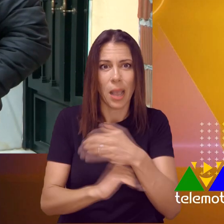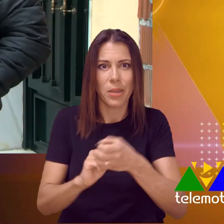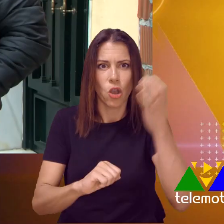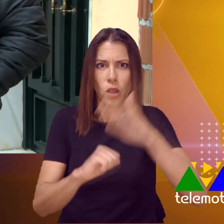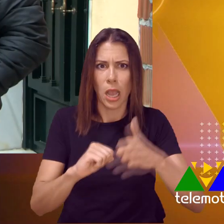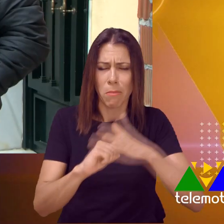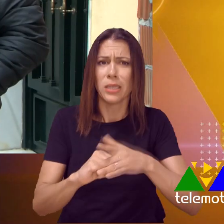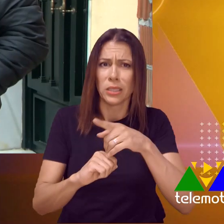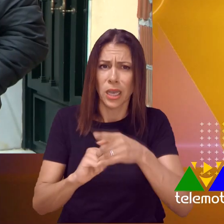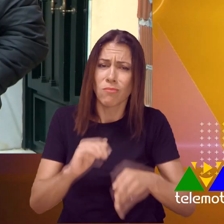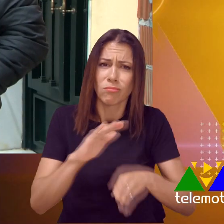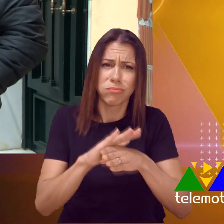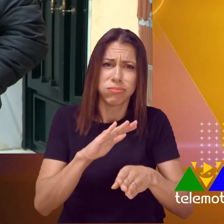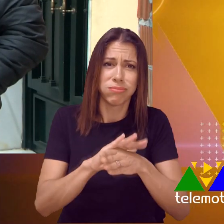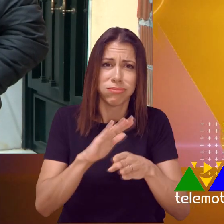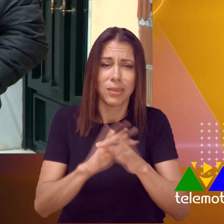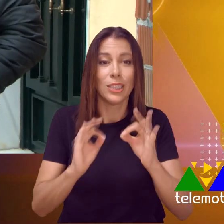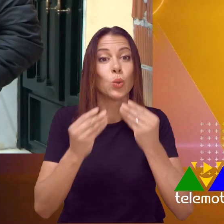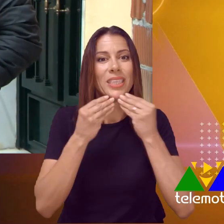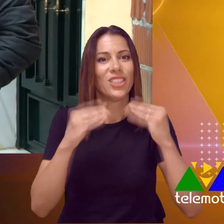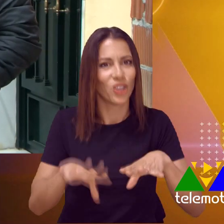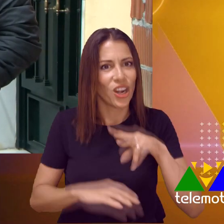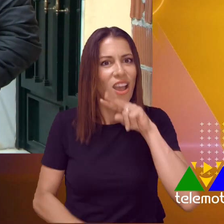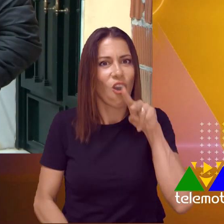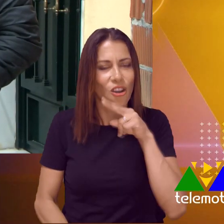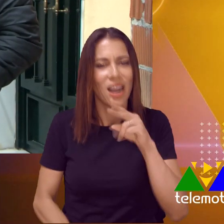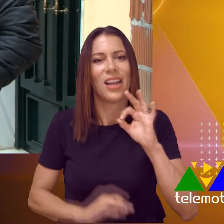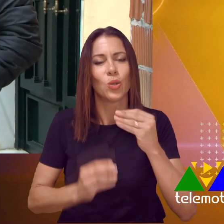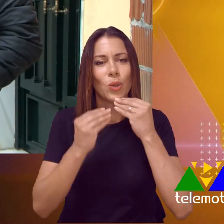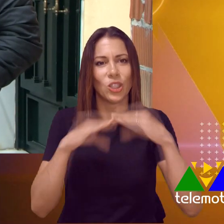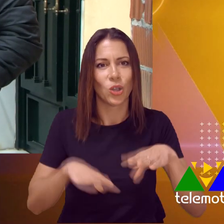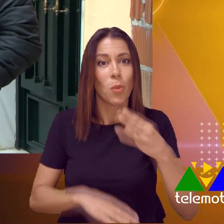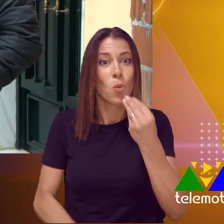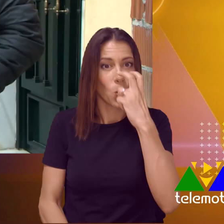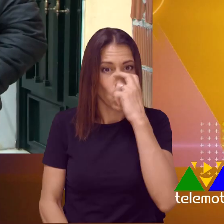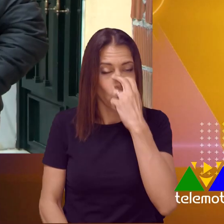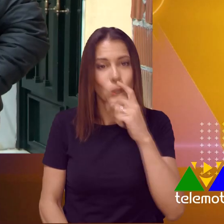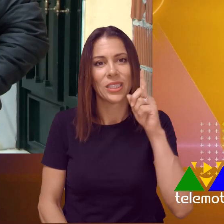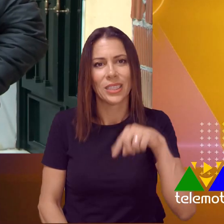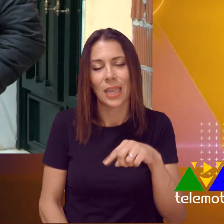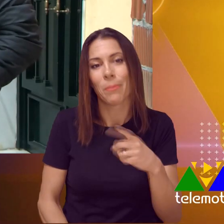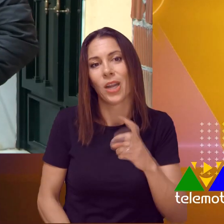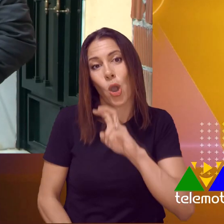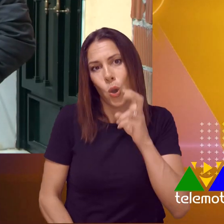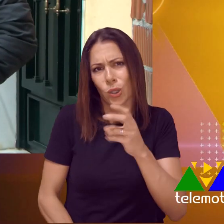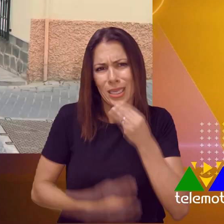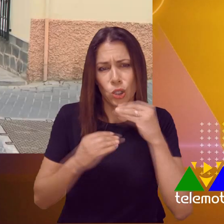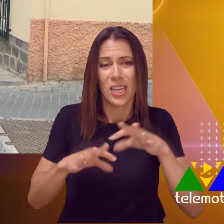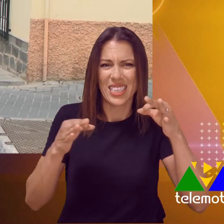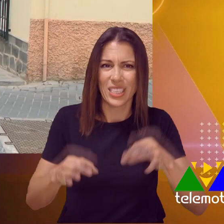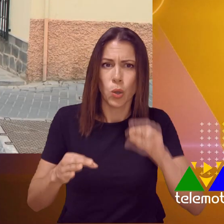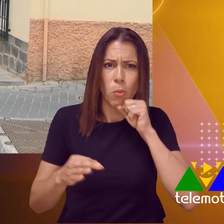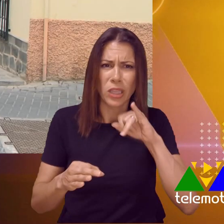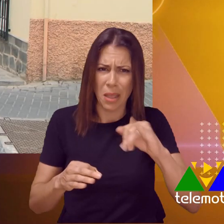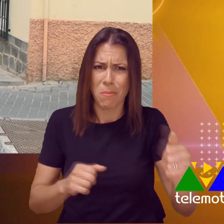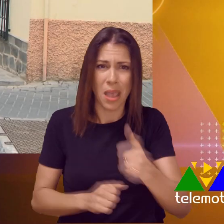mantuvo en la historia oral. La historia es muy curiosa, es otra de las historias que seguramente en Motril habría más.